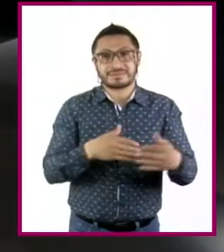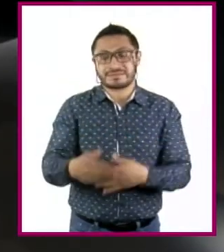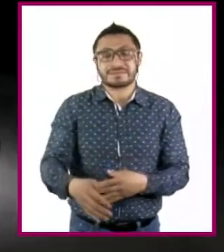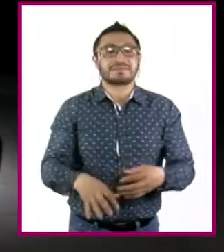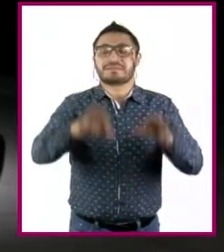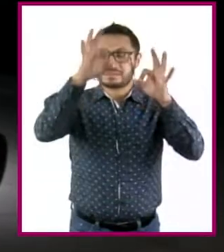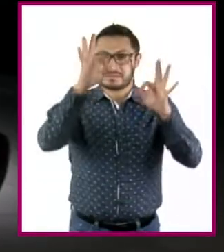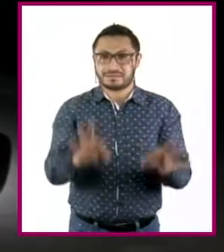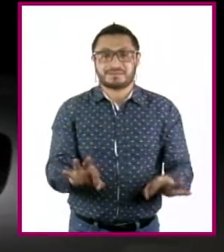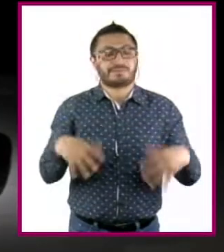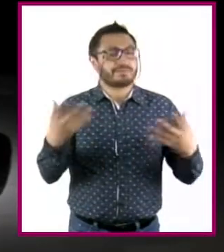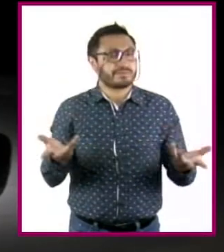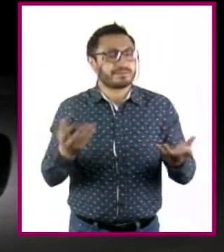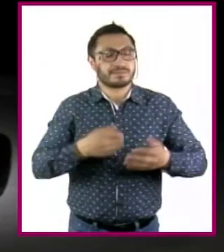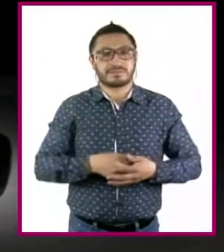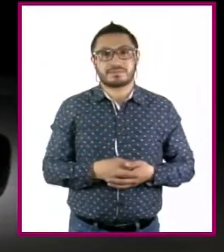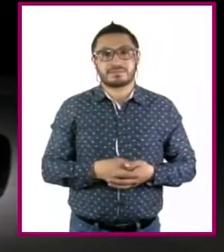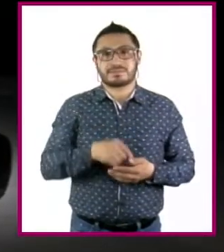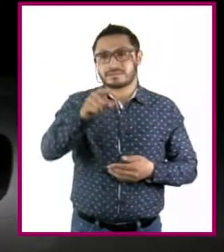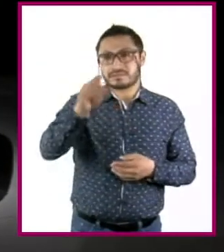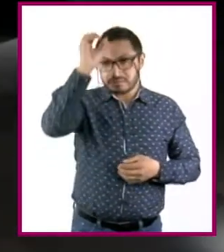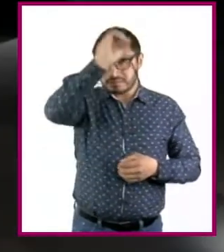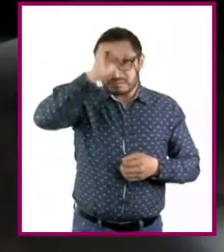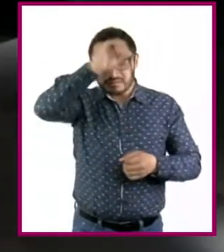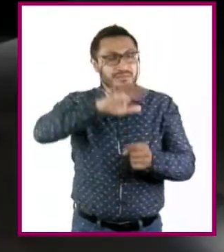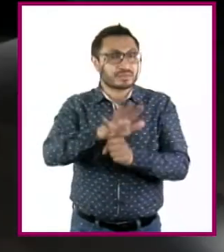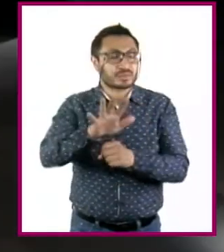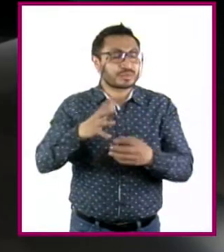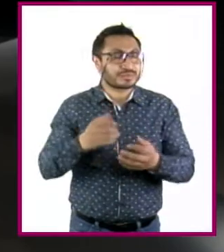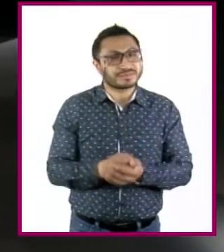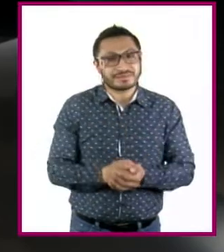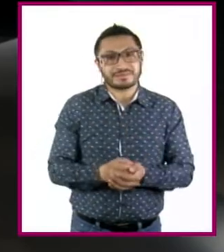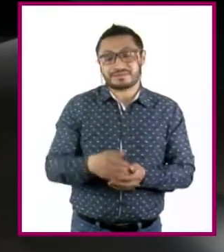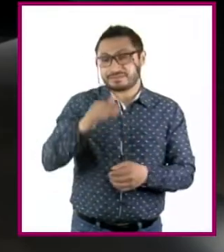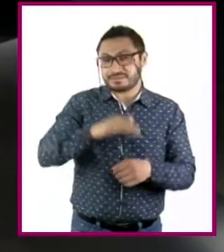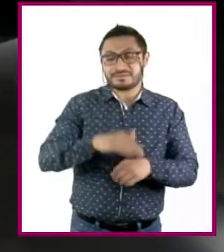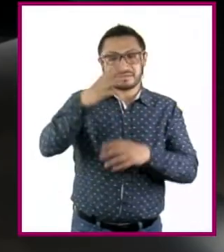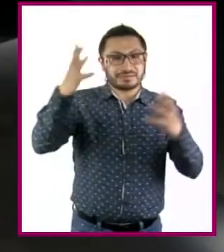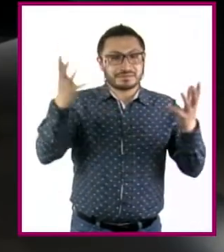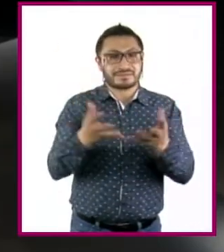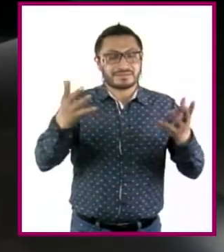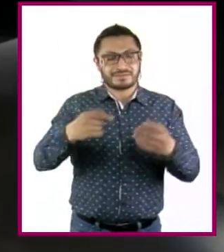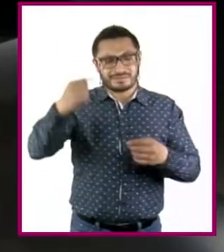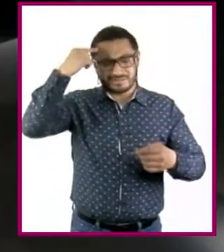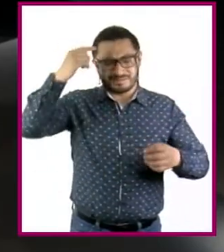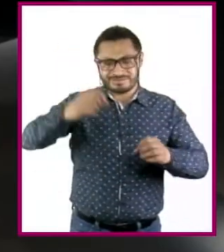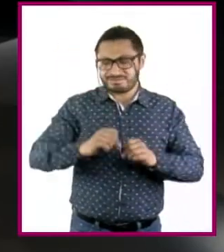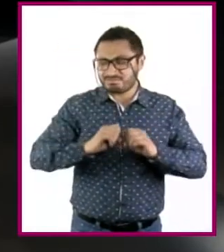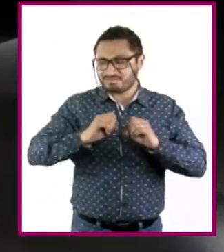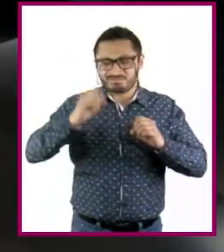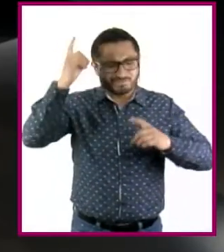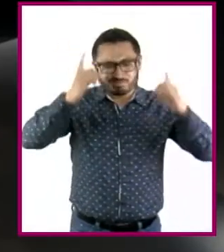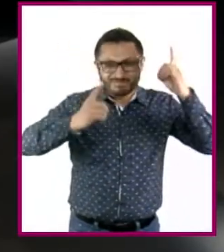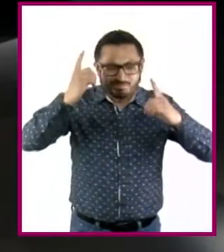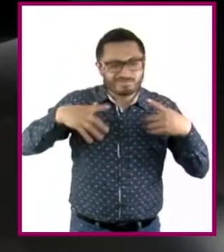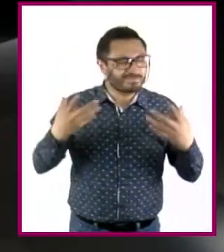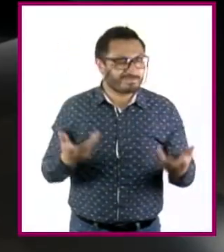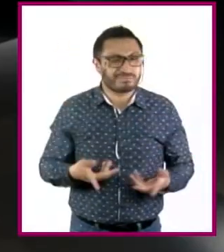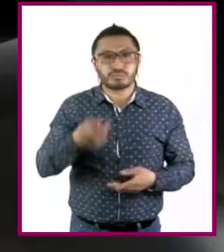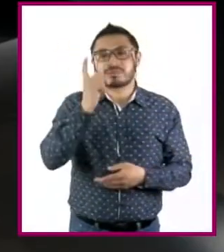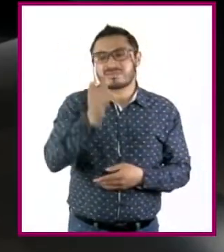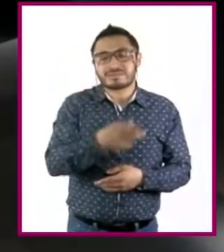excepción? ¿Tú qué opinas? Lo que más hace estallar mi mente cuando yo lo pienso es que